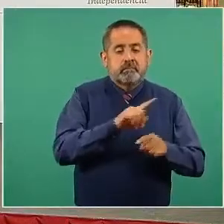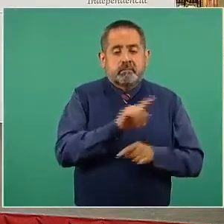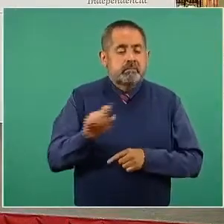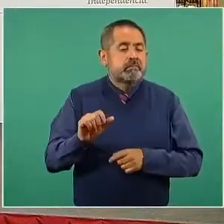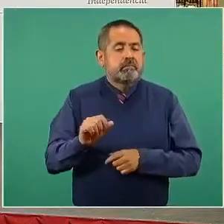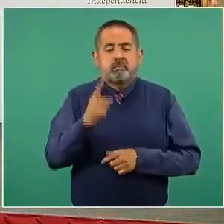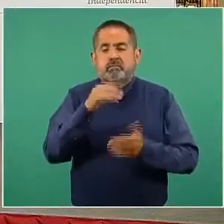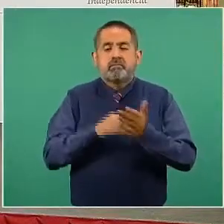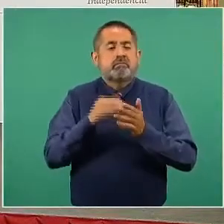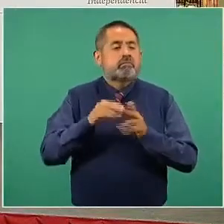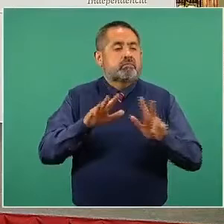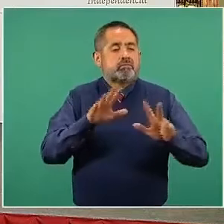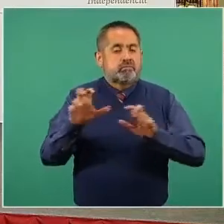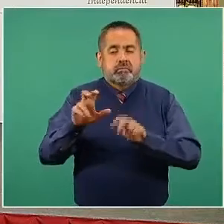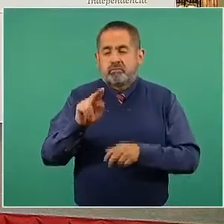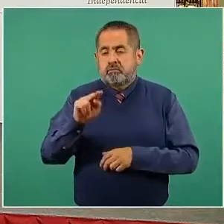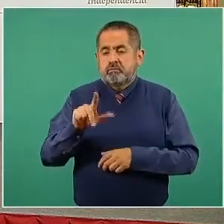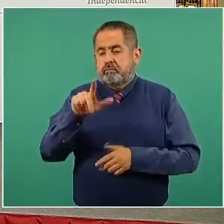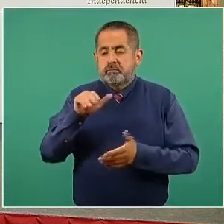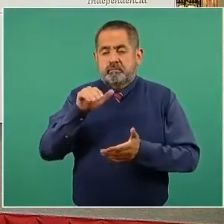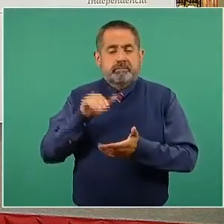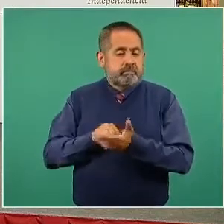años,